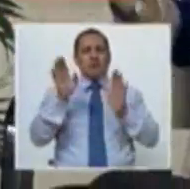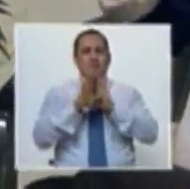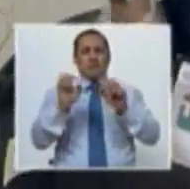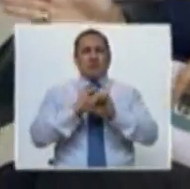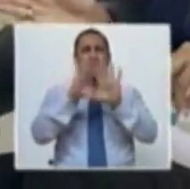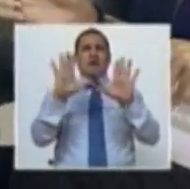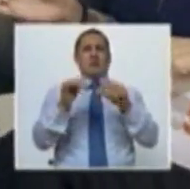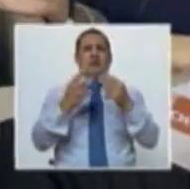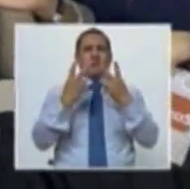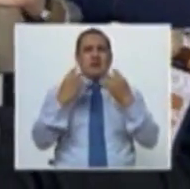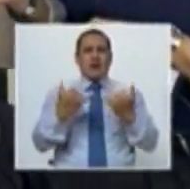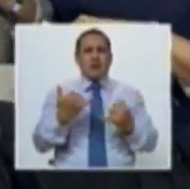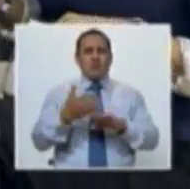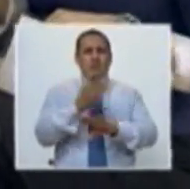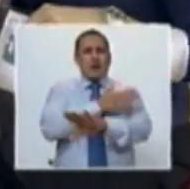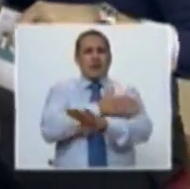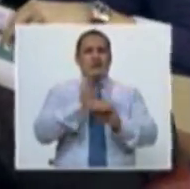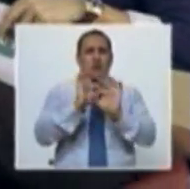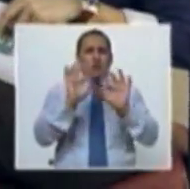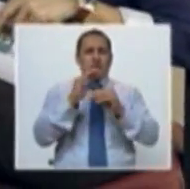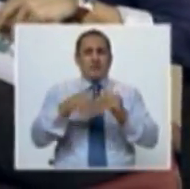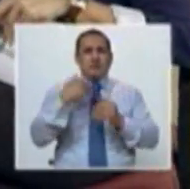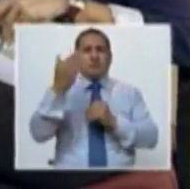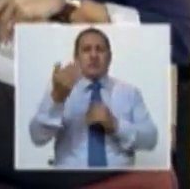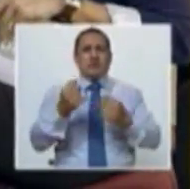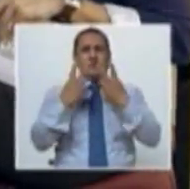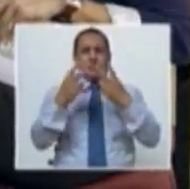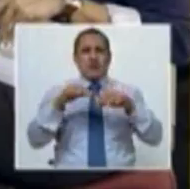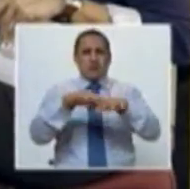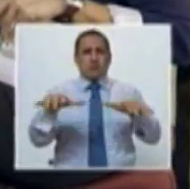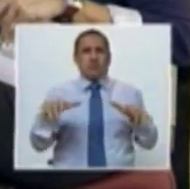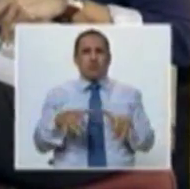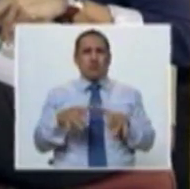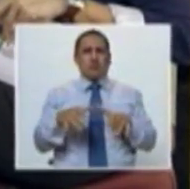clarísima, ¿no? Tanto así que marca un antes y un después, pero sin embargo, todos estos